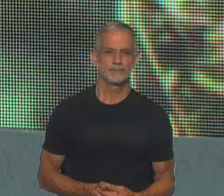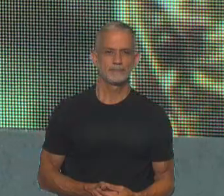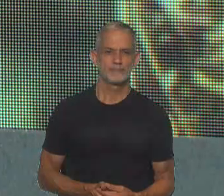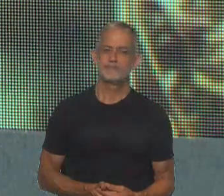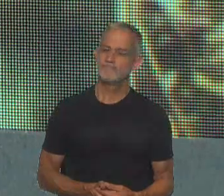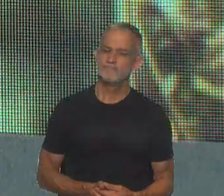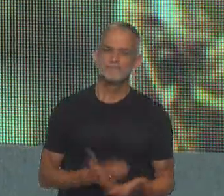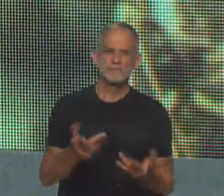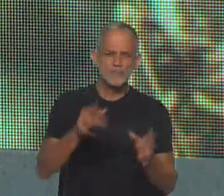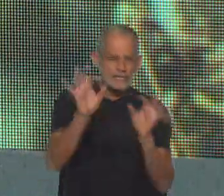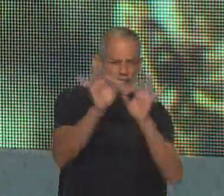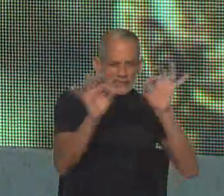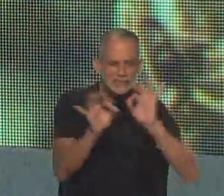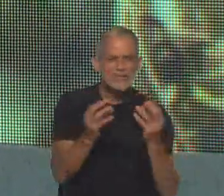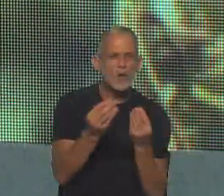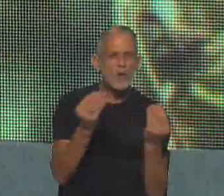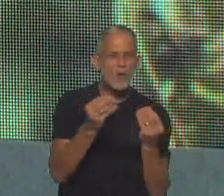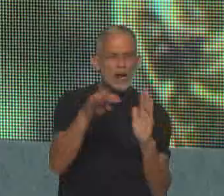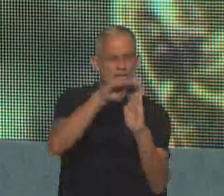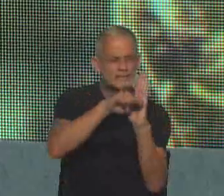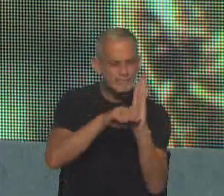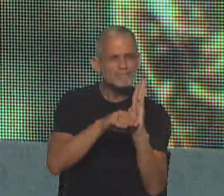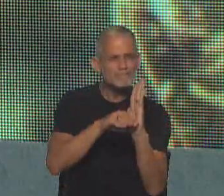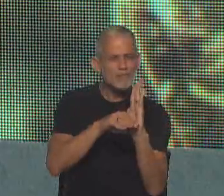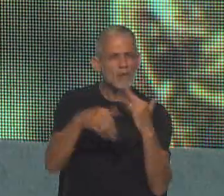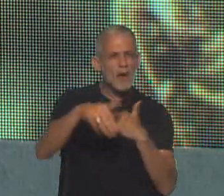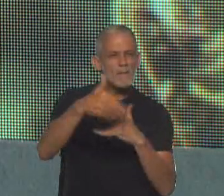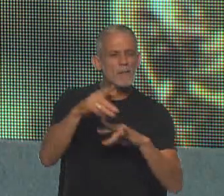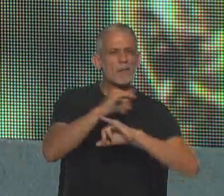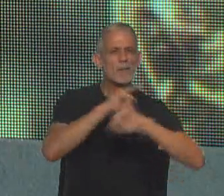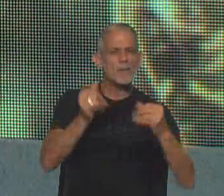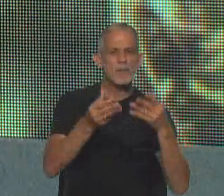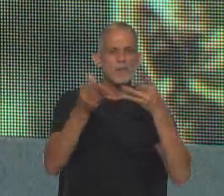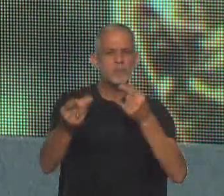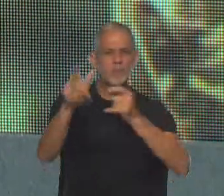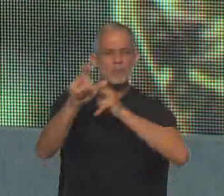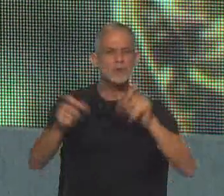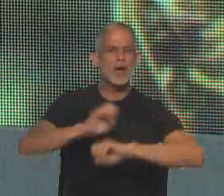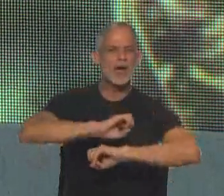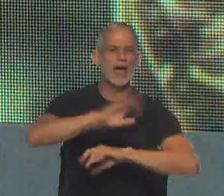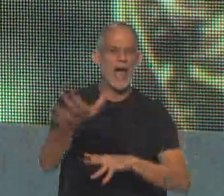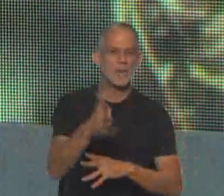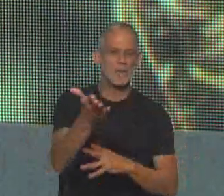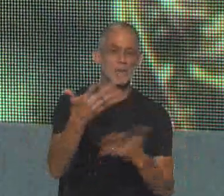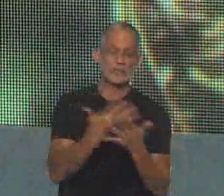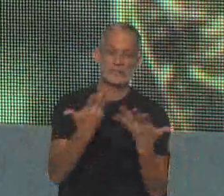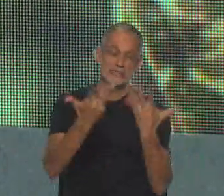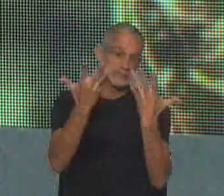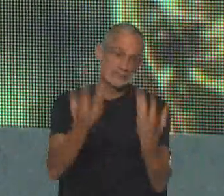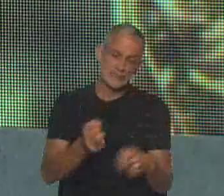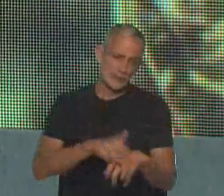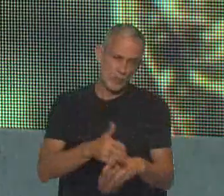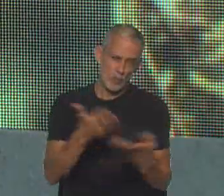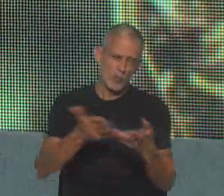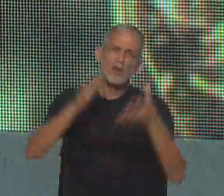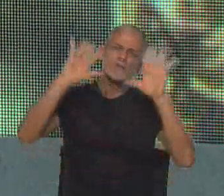se ultiman los detalles de las medidas que serán para los productores agropecuarios que están sufriendo la sequía Más